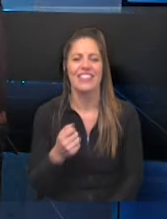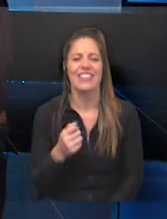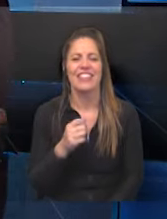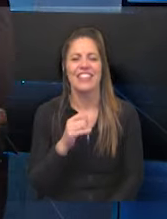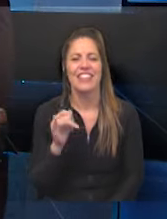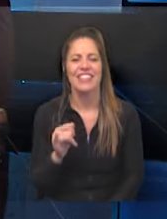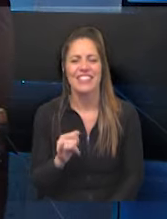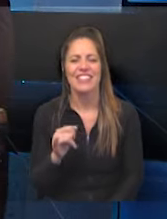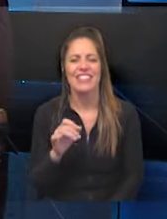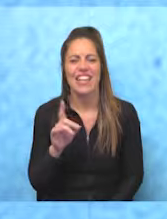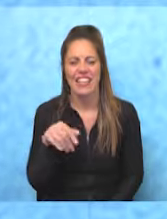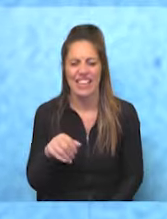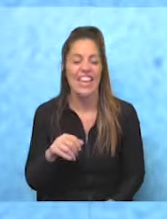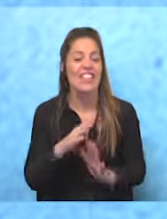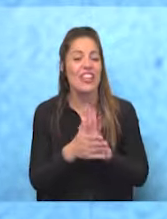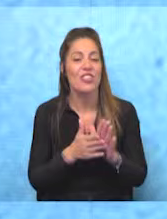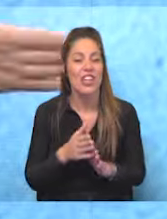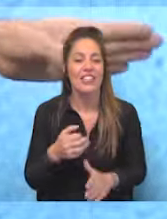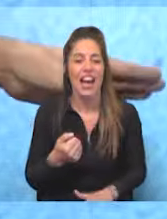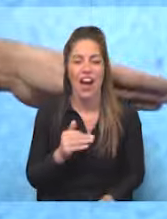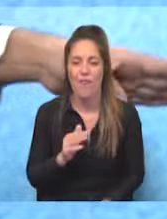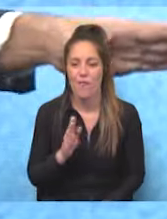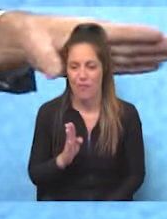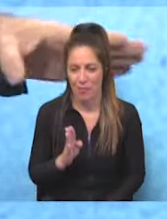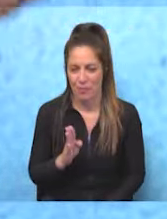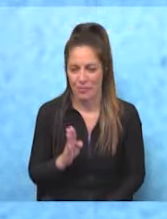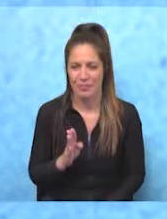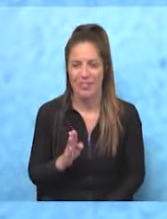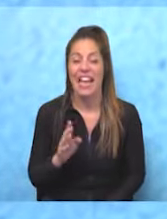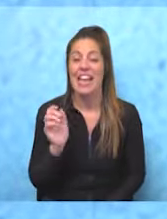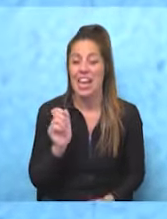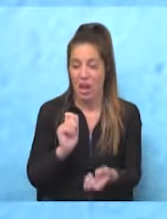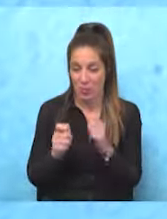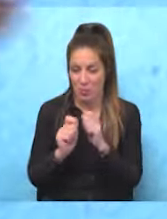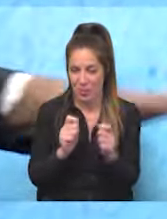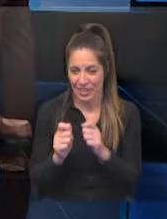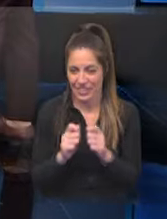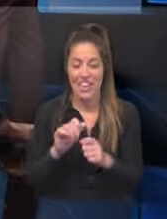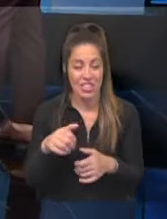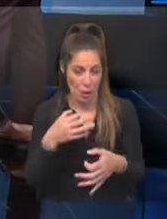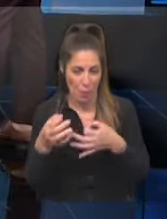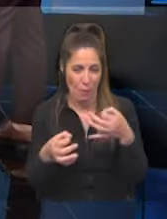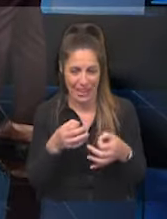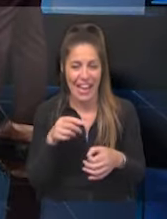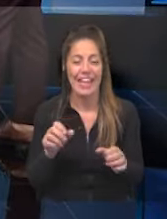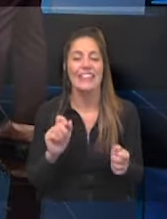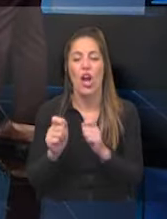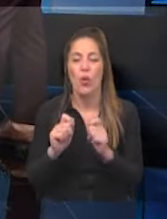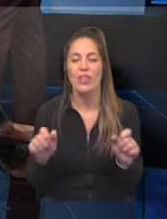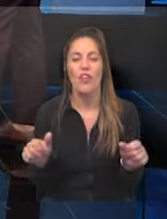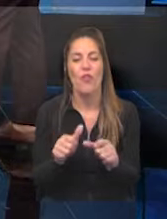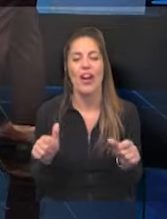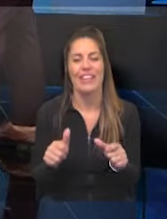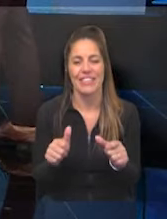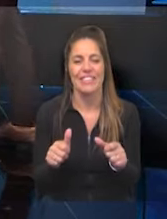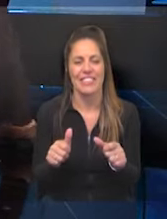y nacionalizar las esa la encuesta enca vamos a explicar esta encuesta fue realizada ante que cita